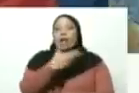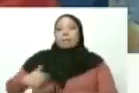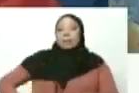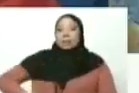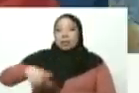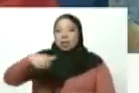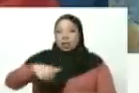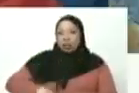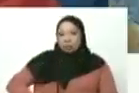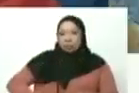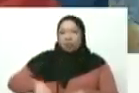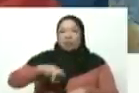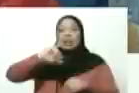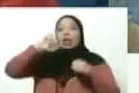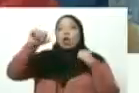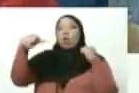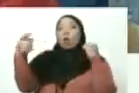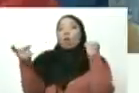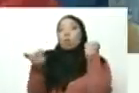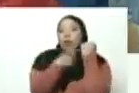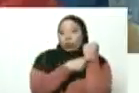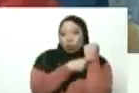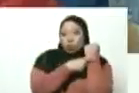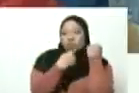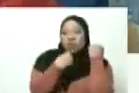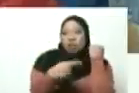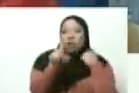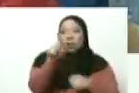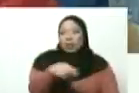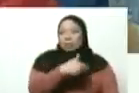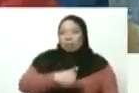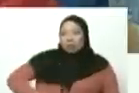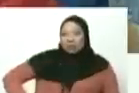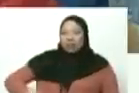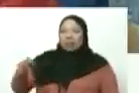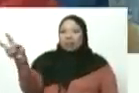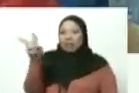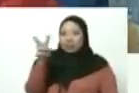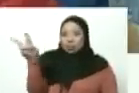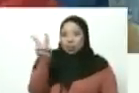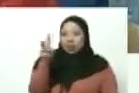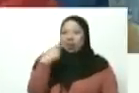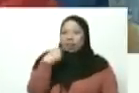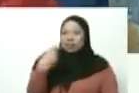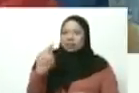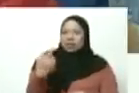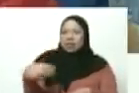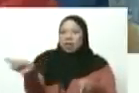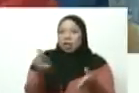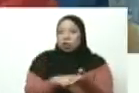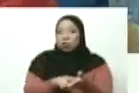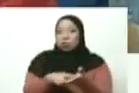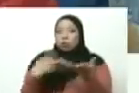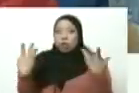un fantasma que deambula por allí agarro duke y lo convirtió